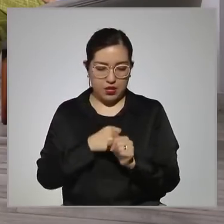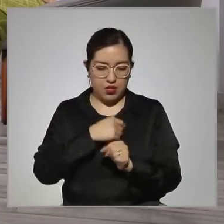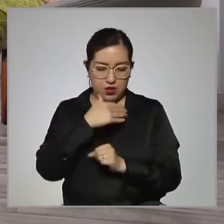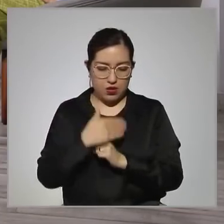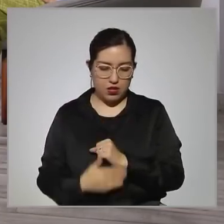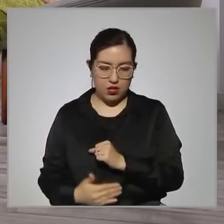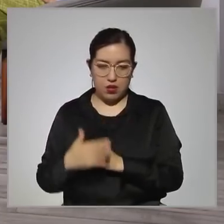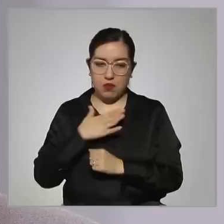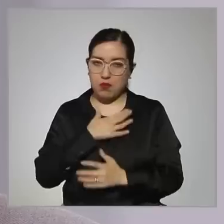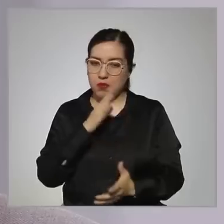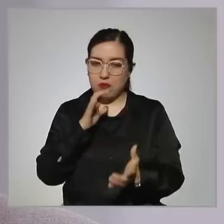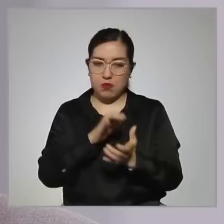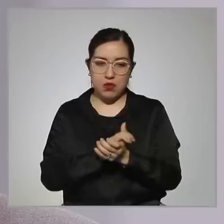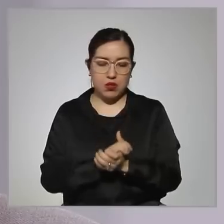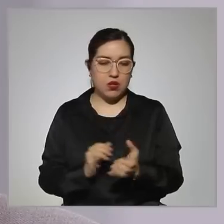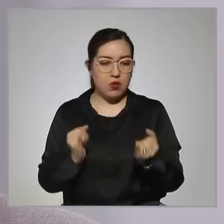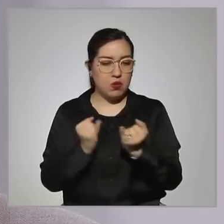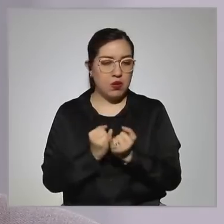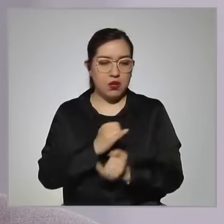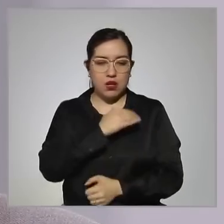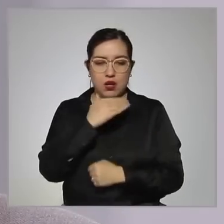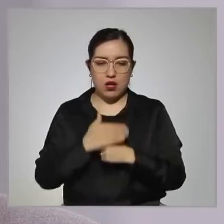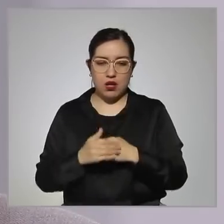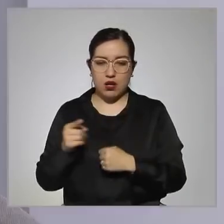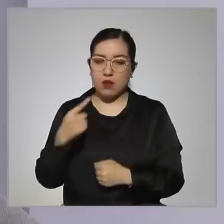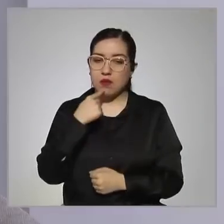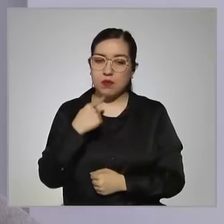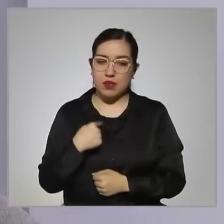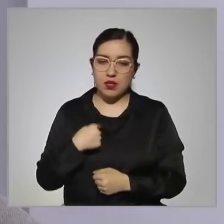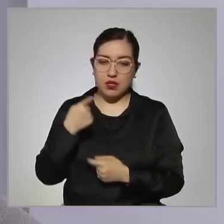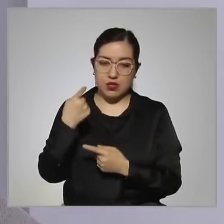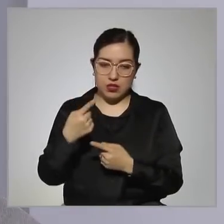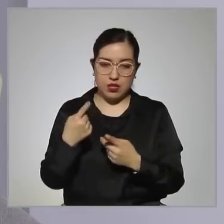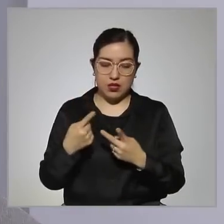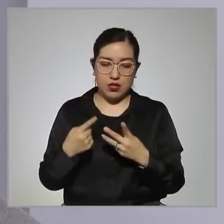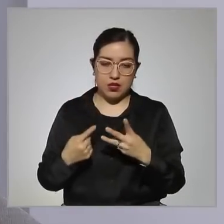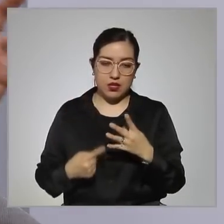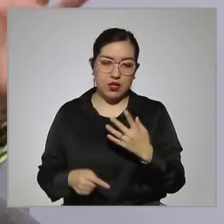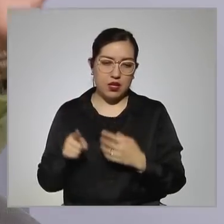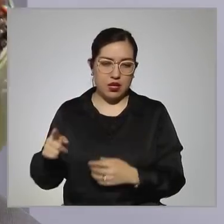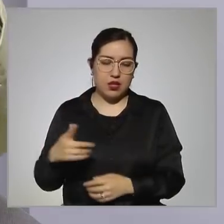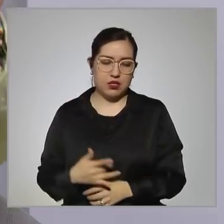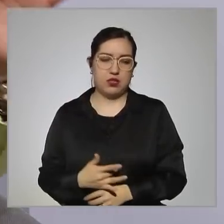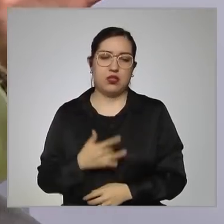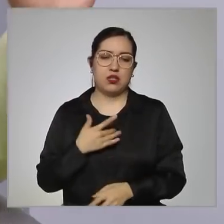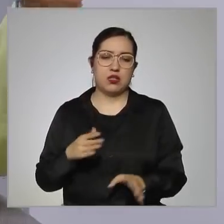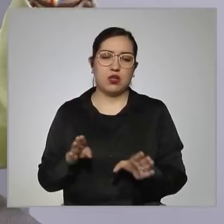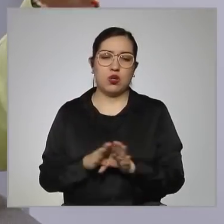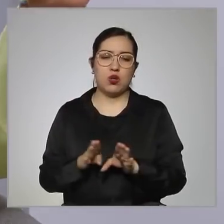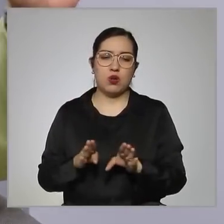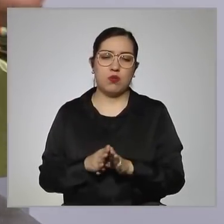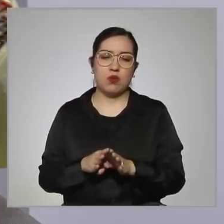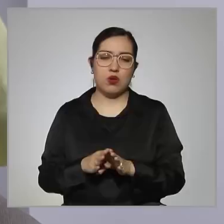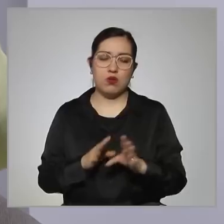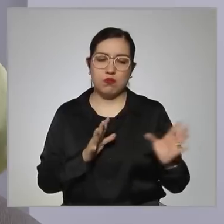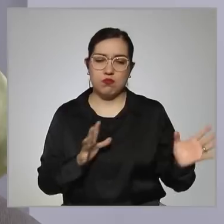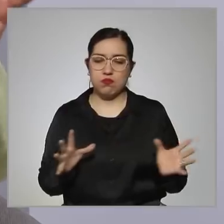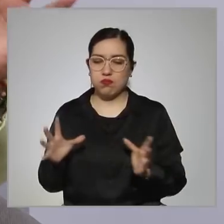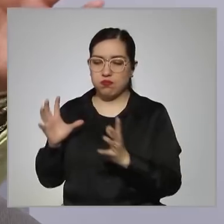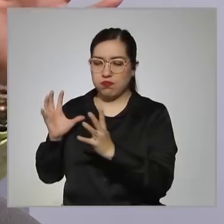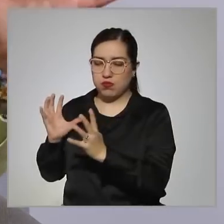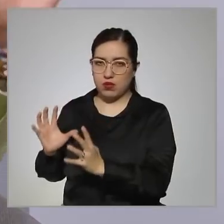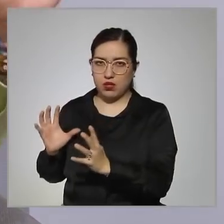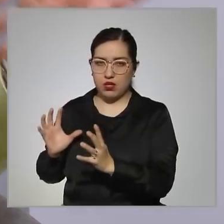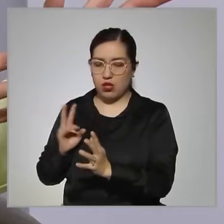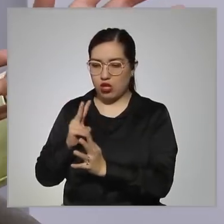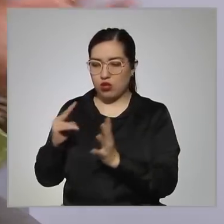mi matrimonio y se acabó. Entonces me empieza a decir una serie de cosas que él simbólicamente está aglutinando como esto es lo